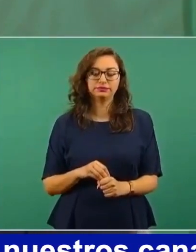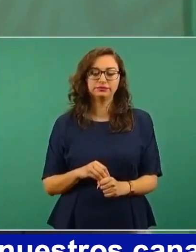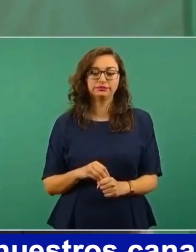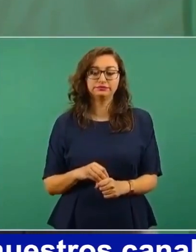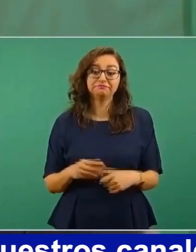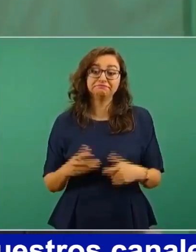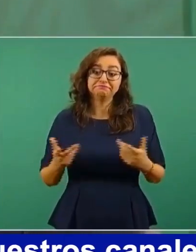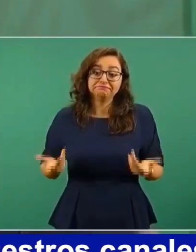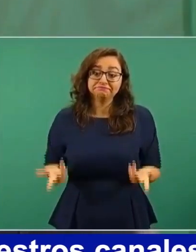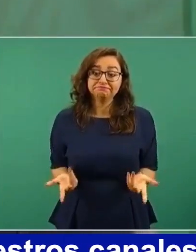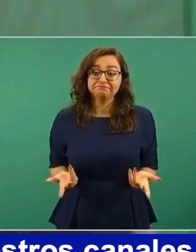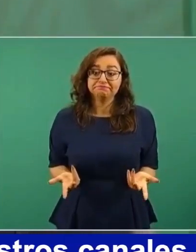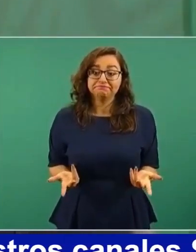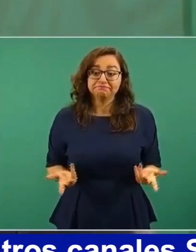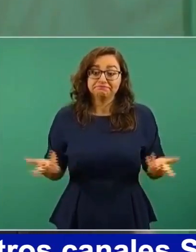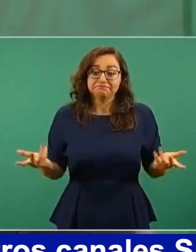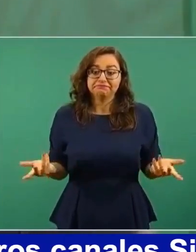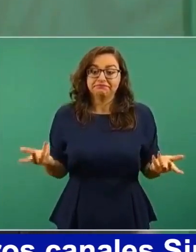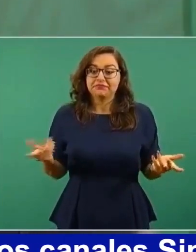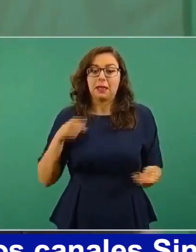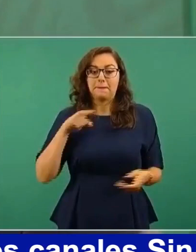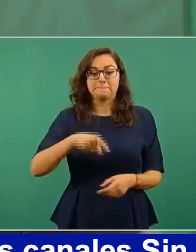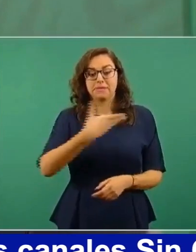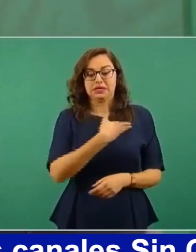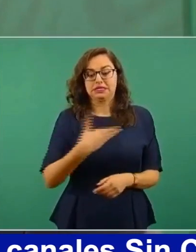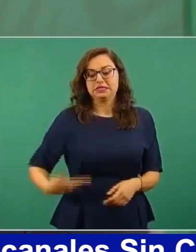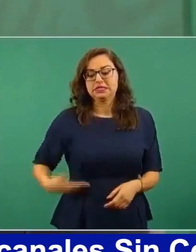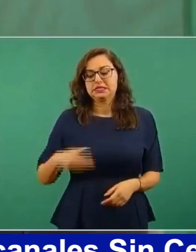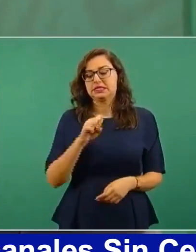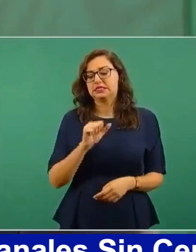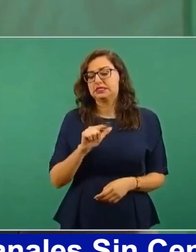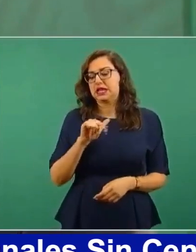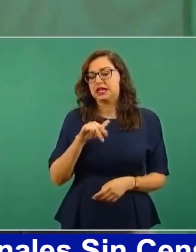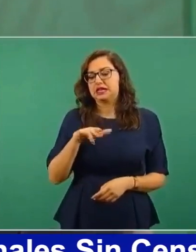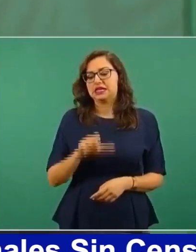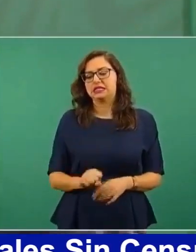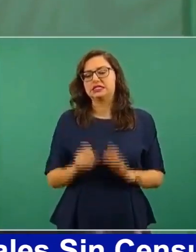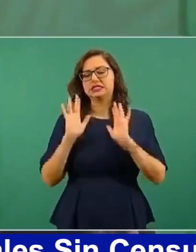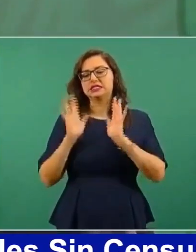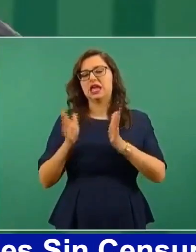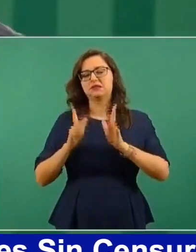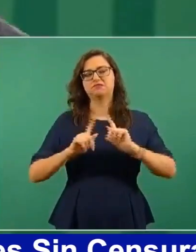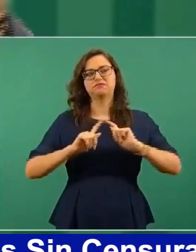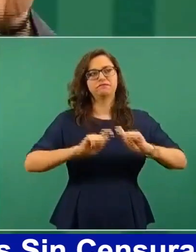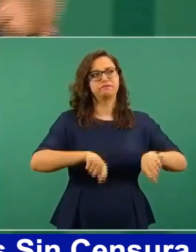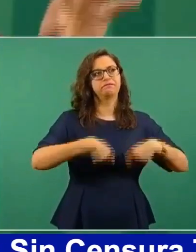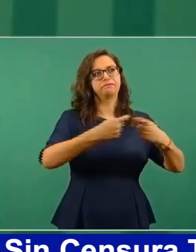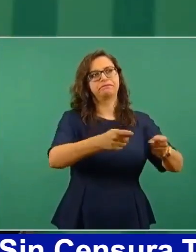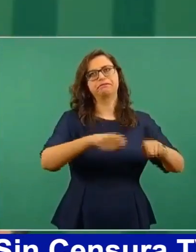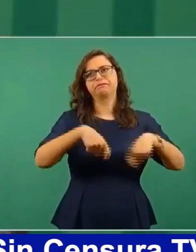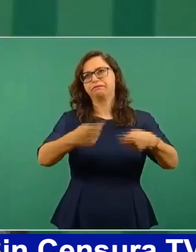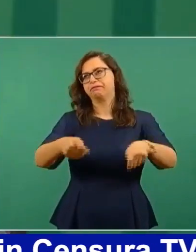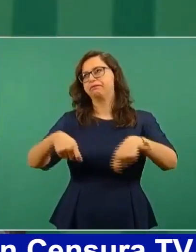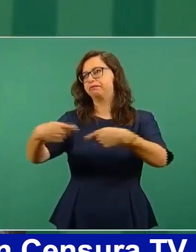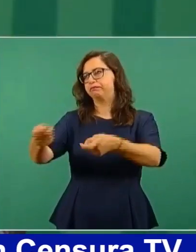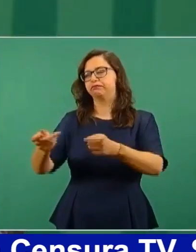de antemano resolvían a quién les iban a entregar los bancos. En ese